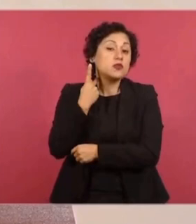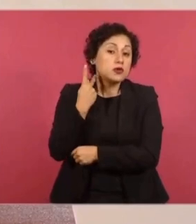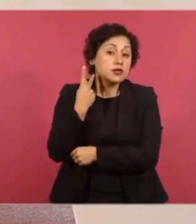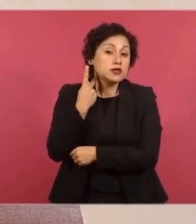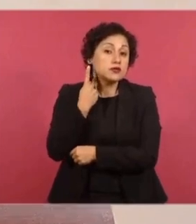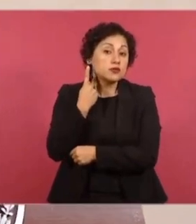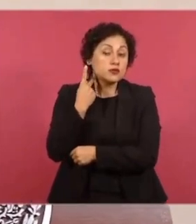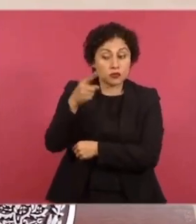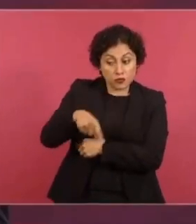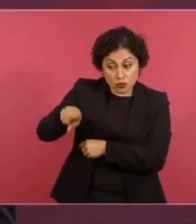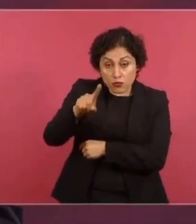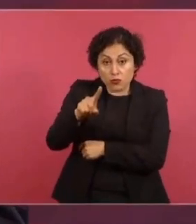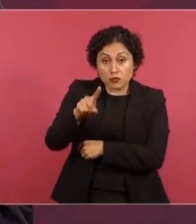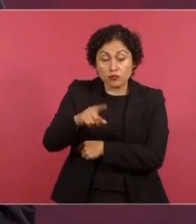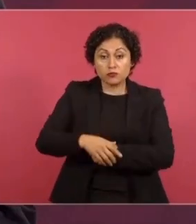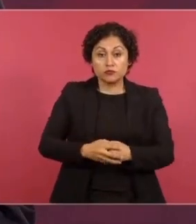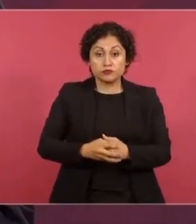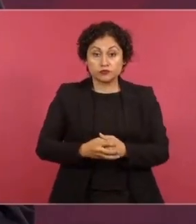están